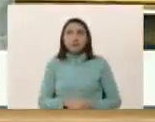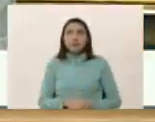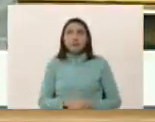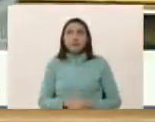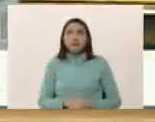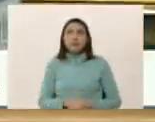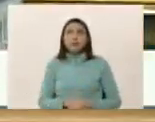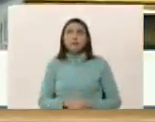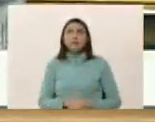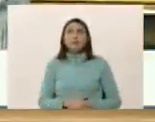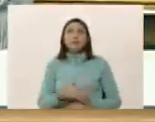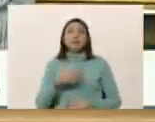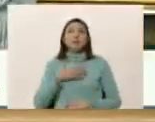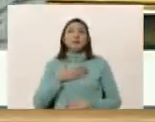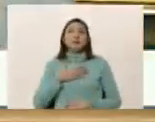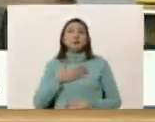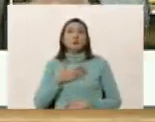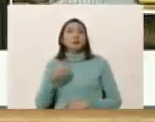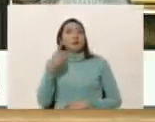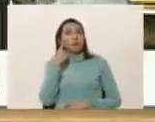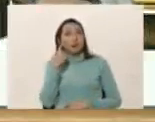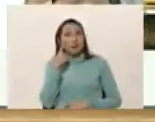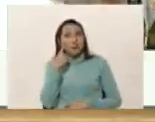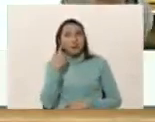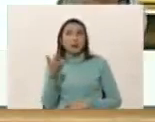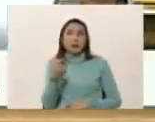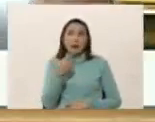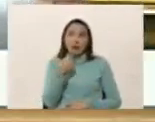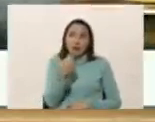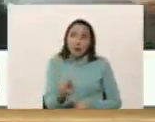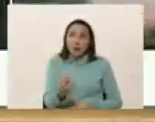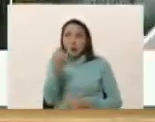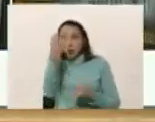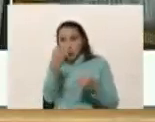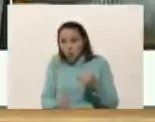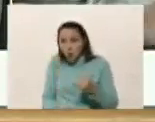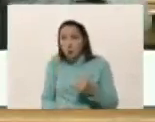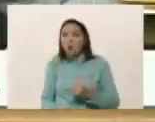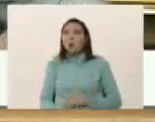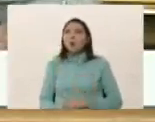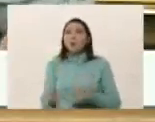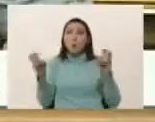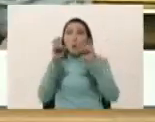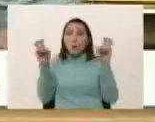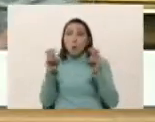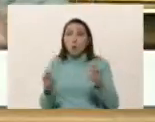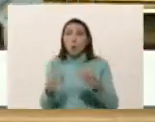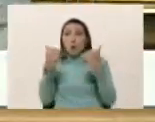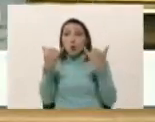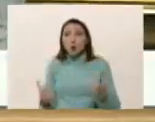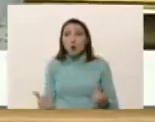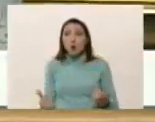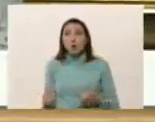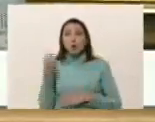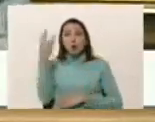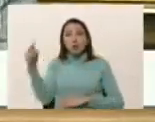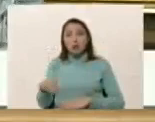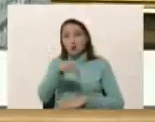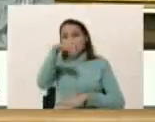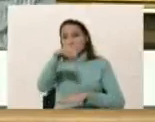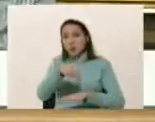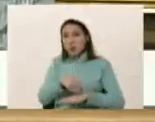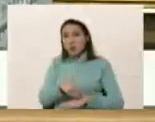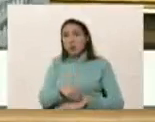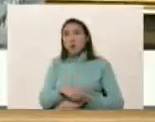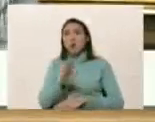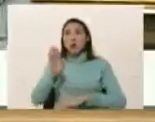someter a la consideración de la asamblea nacional del diferimiento del último punto del orden del día para la siguiente sesión ordinaria correspondiente que se